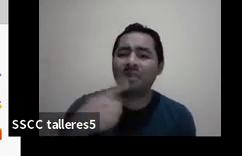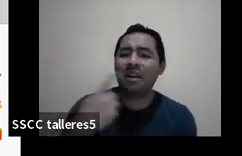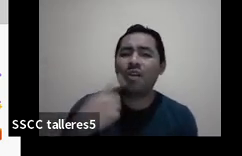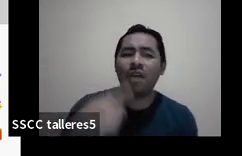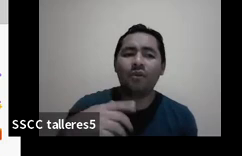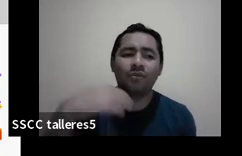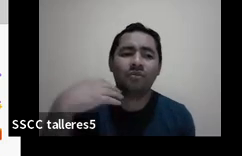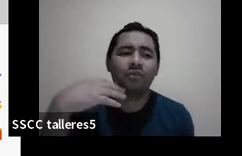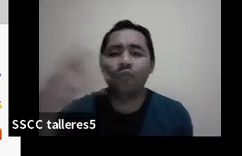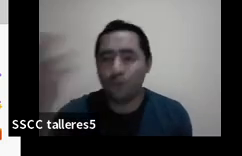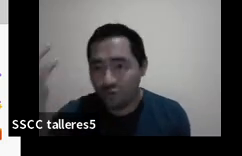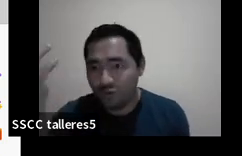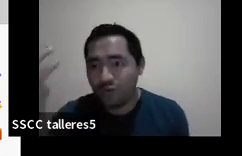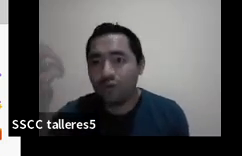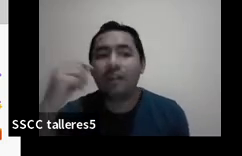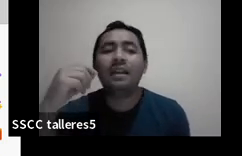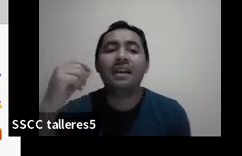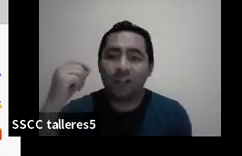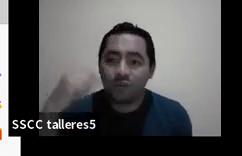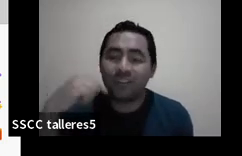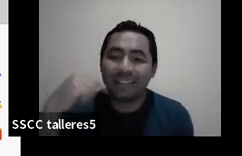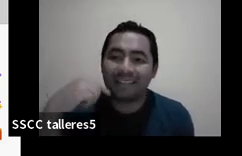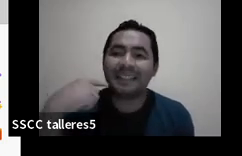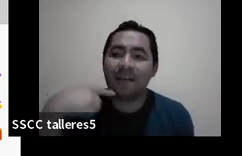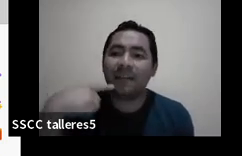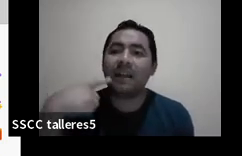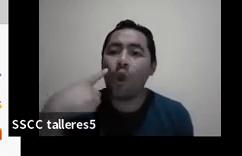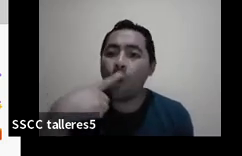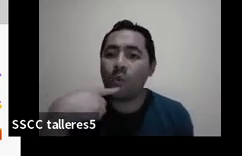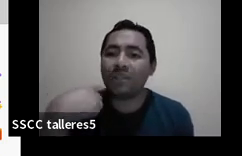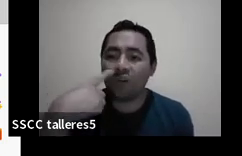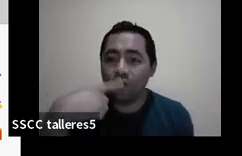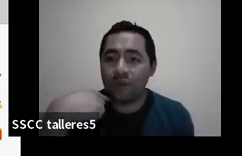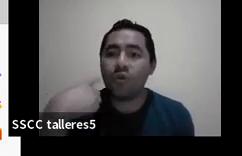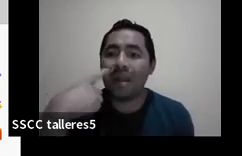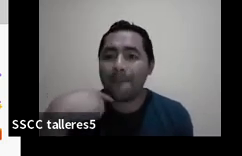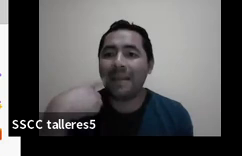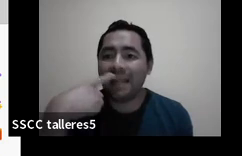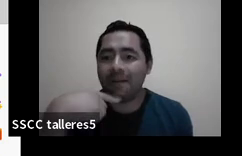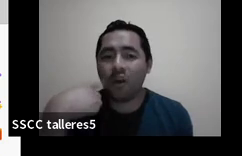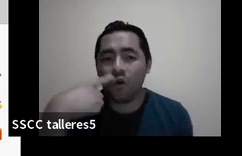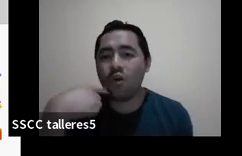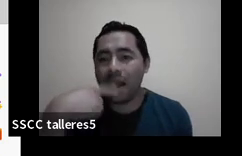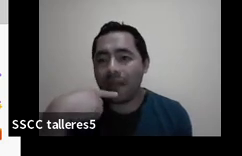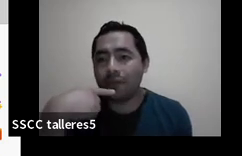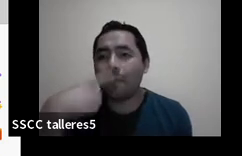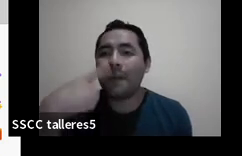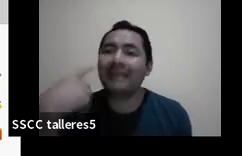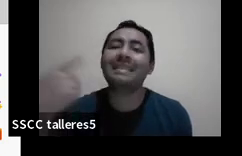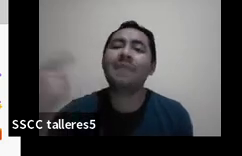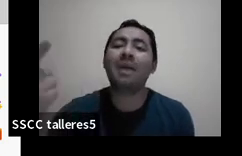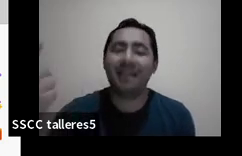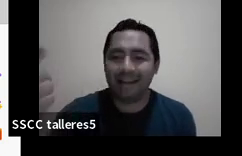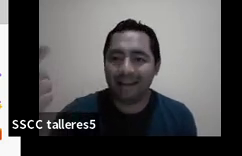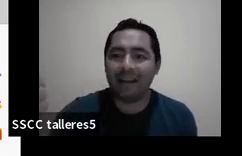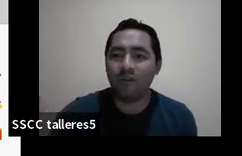que me lee los labios, ¿no? No. El sordo necesita saber cómo se configuran las palabras con los labios para